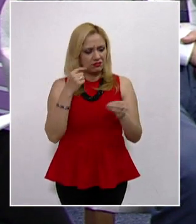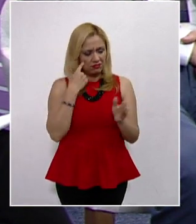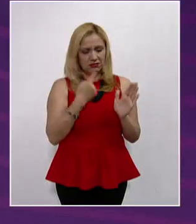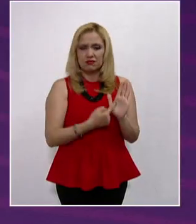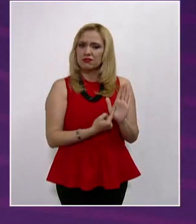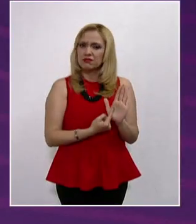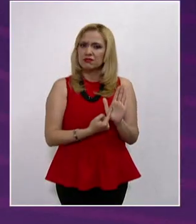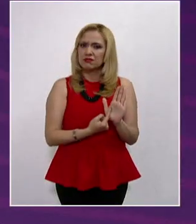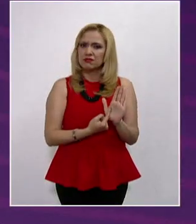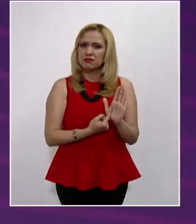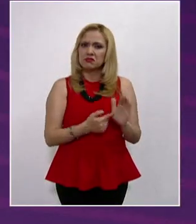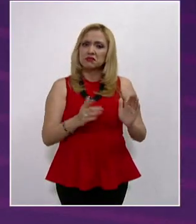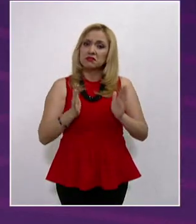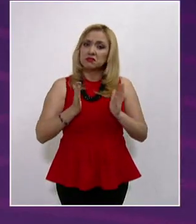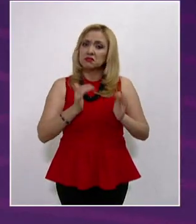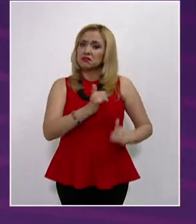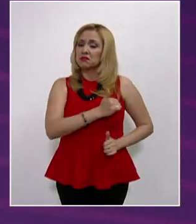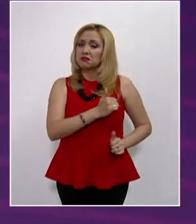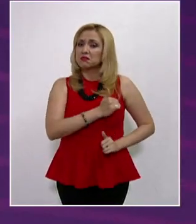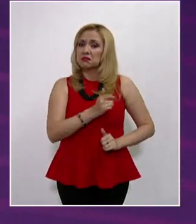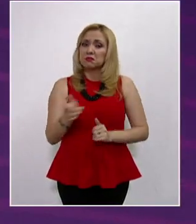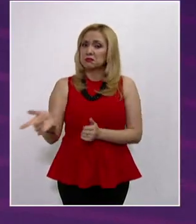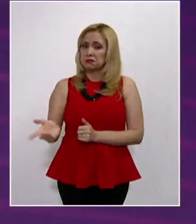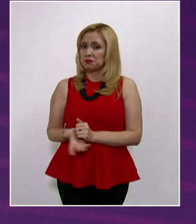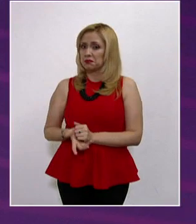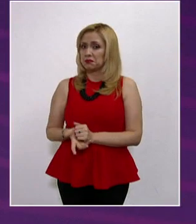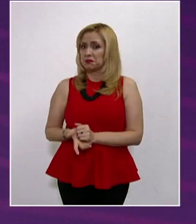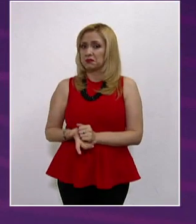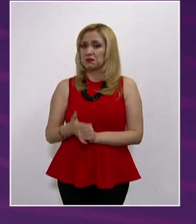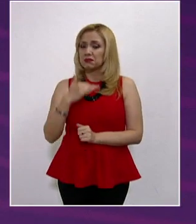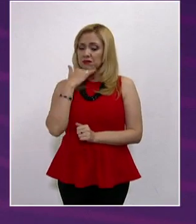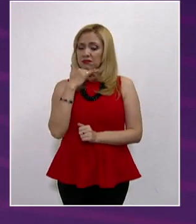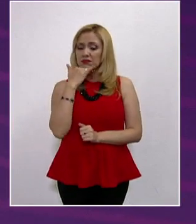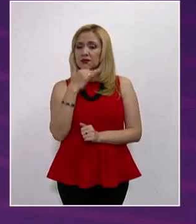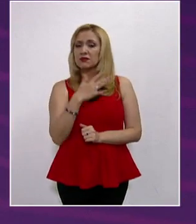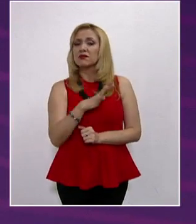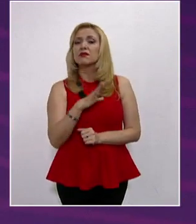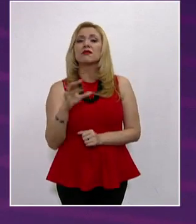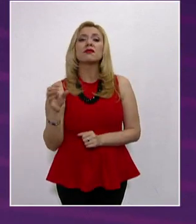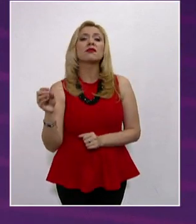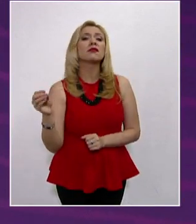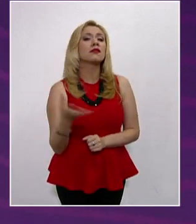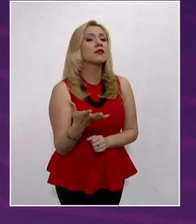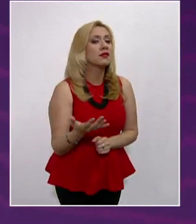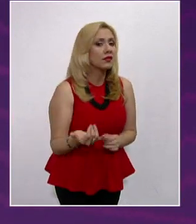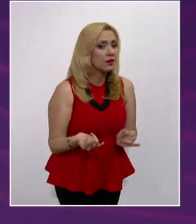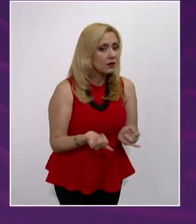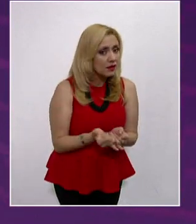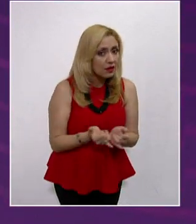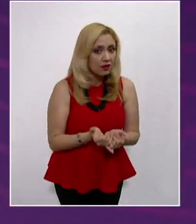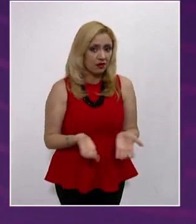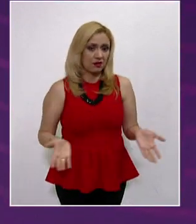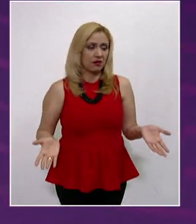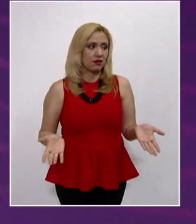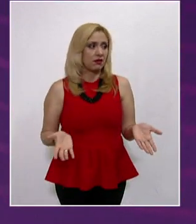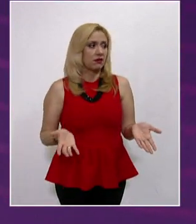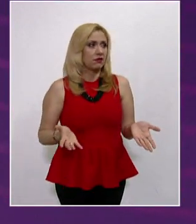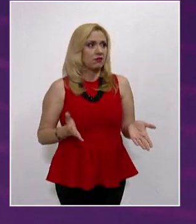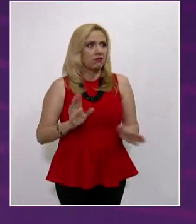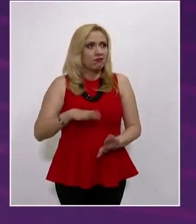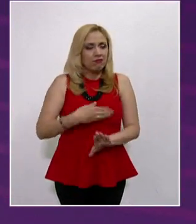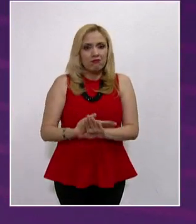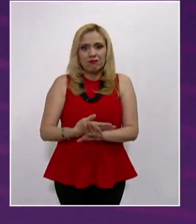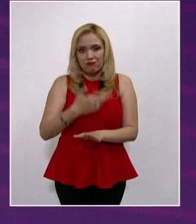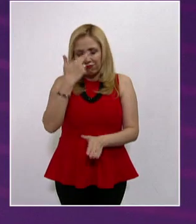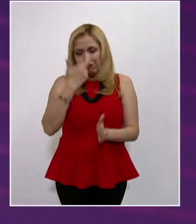claro que el Ejército es susceptible de corrupción, que es susceptible de cometer delitos,